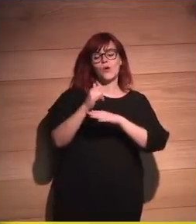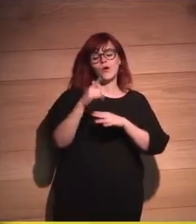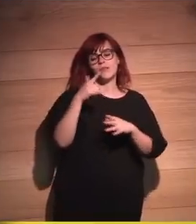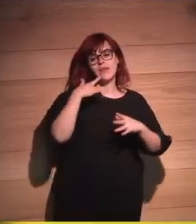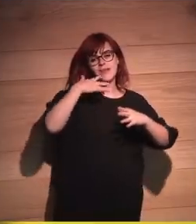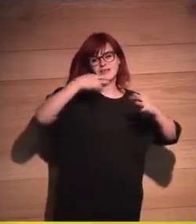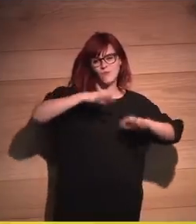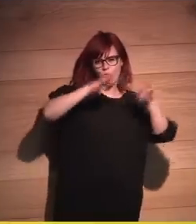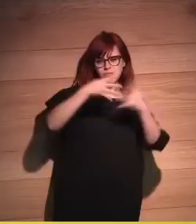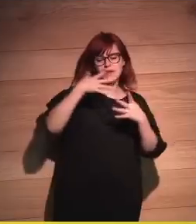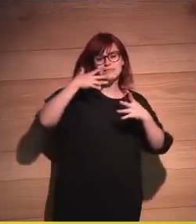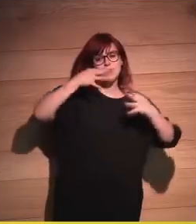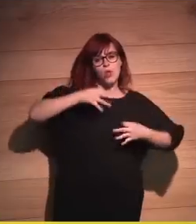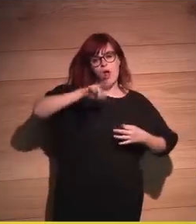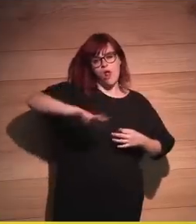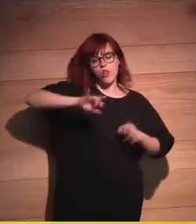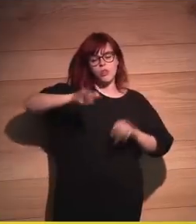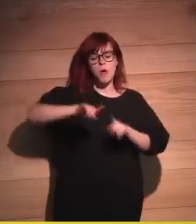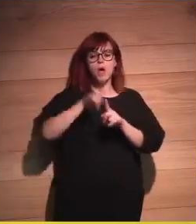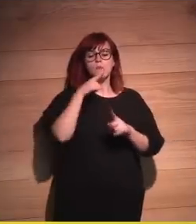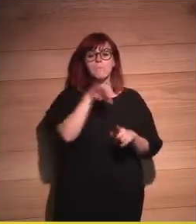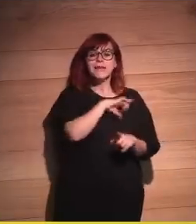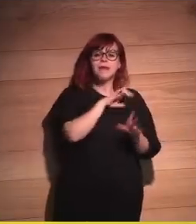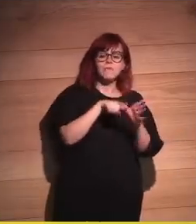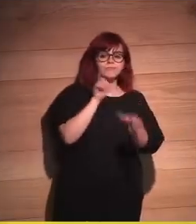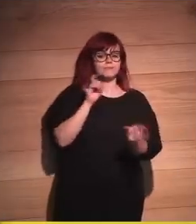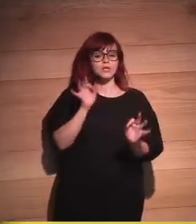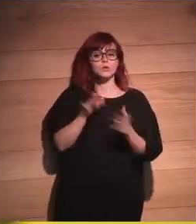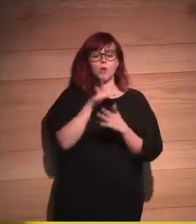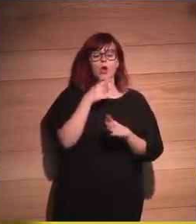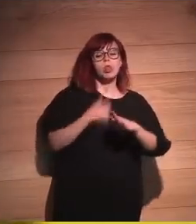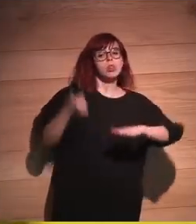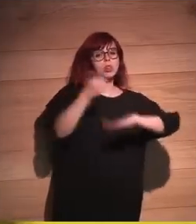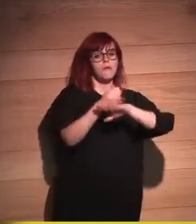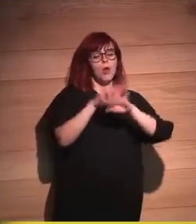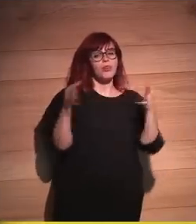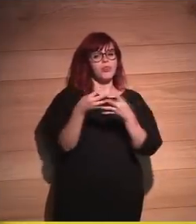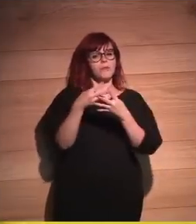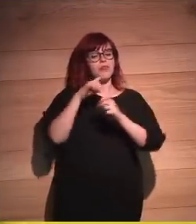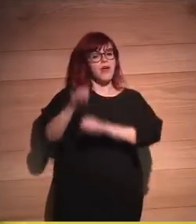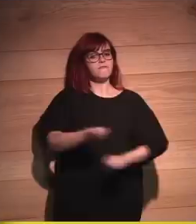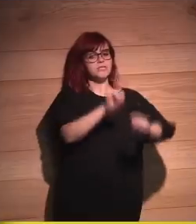la administración. Todo menos la parte militar, la parte del mando de ciberdefensa.